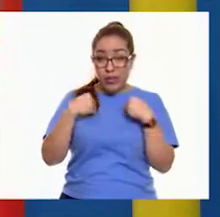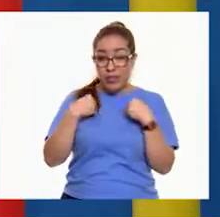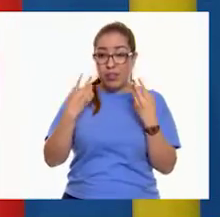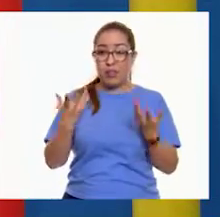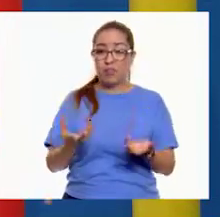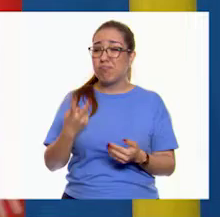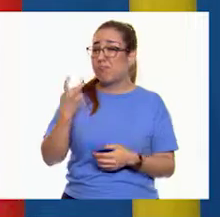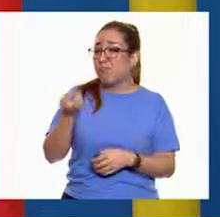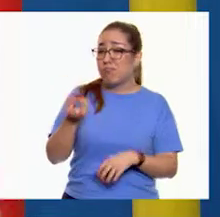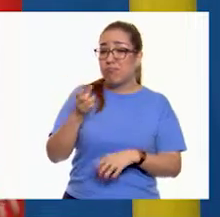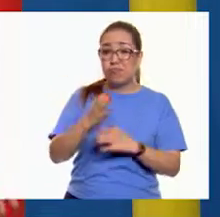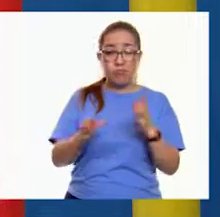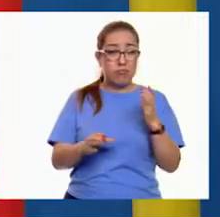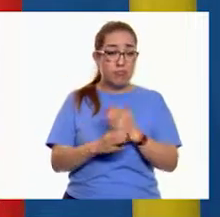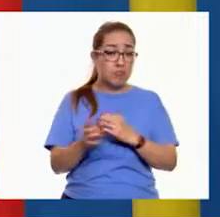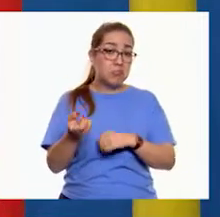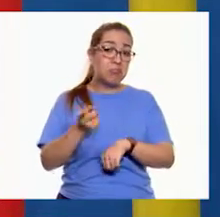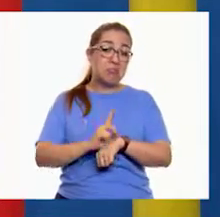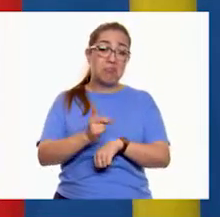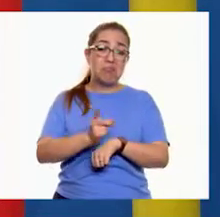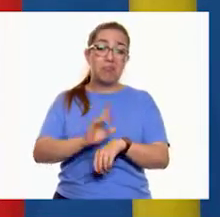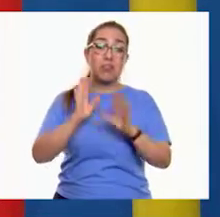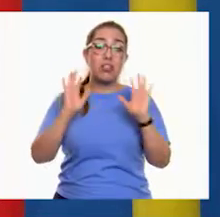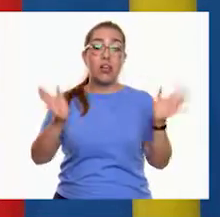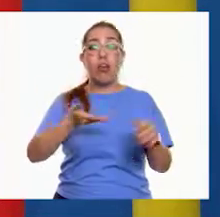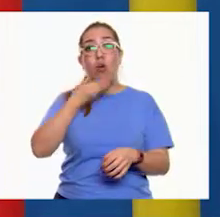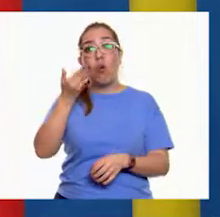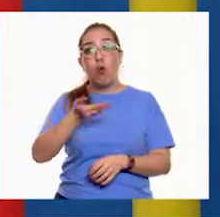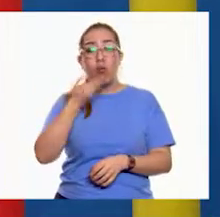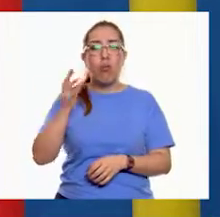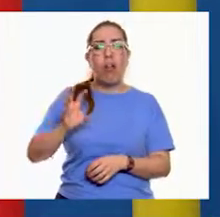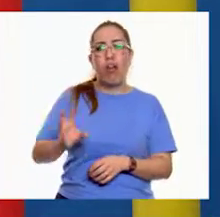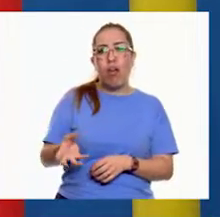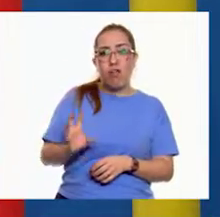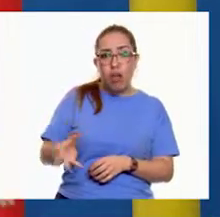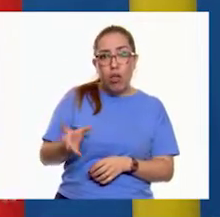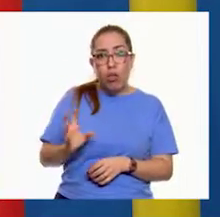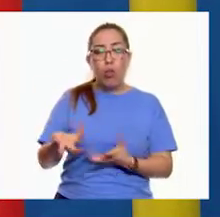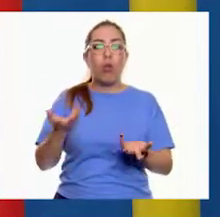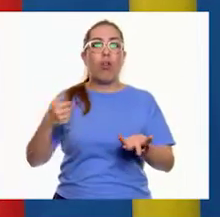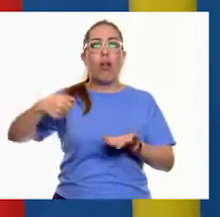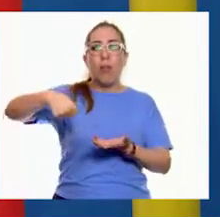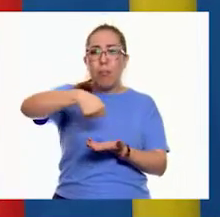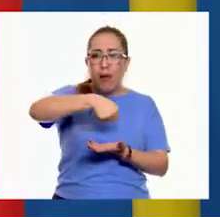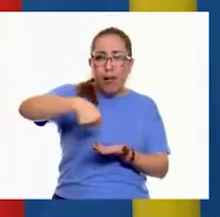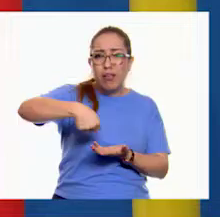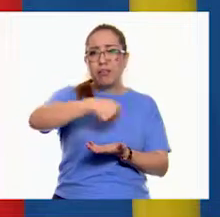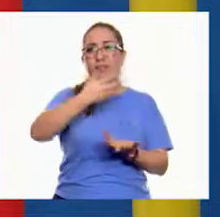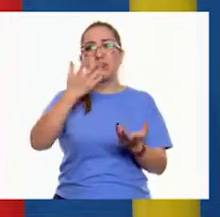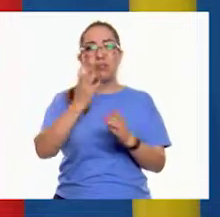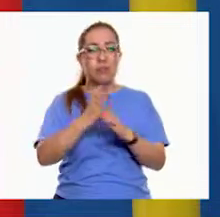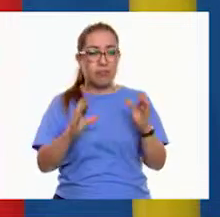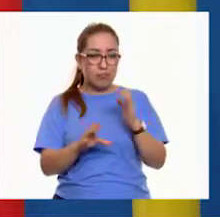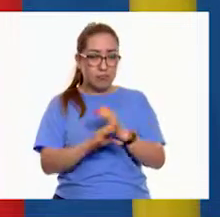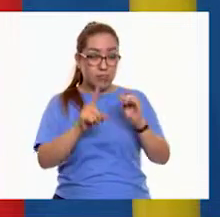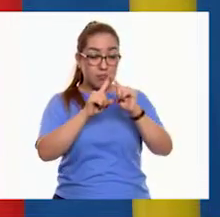tan cotidianas para nosotros en la actualidad como lavadoras, licuadoras, planchas eléctricas, fueron el